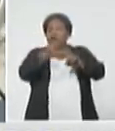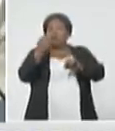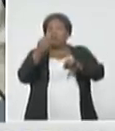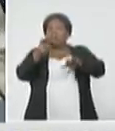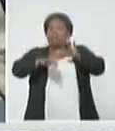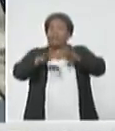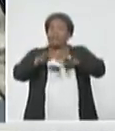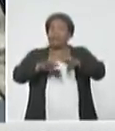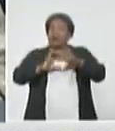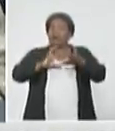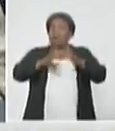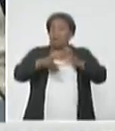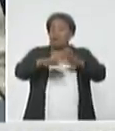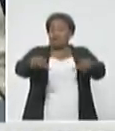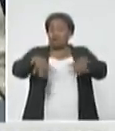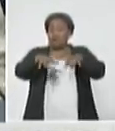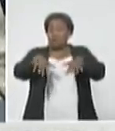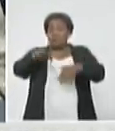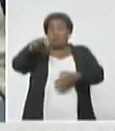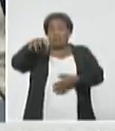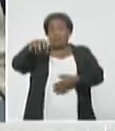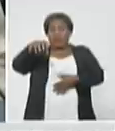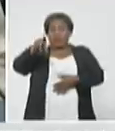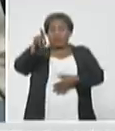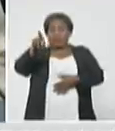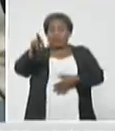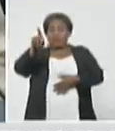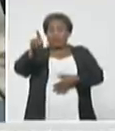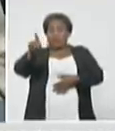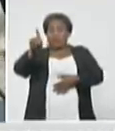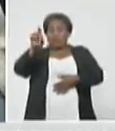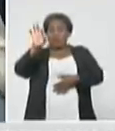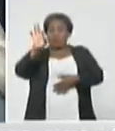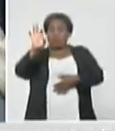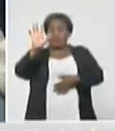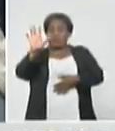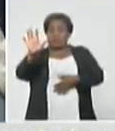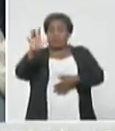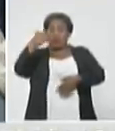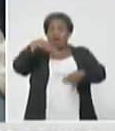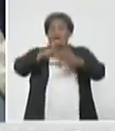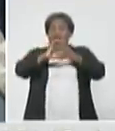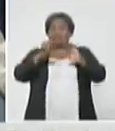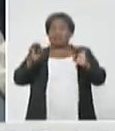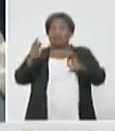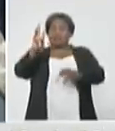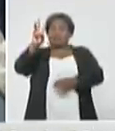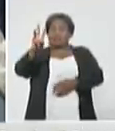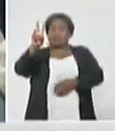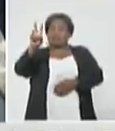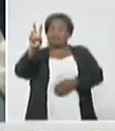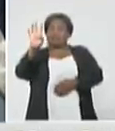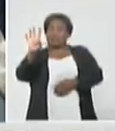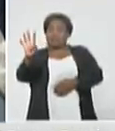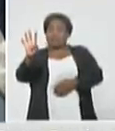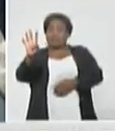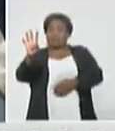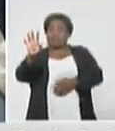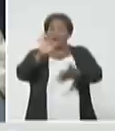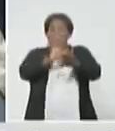otras. Pinar del Río con 185, Artemisa 324,